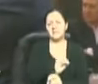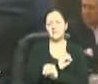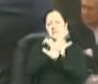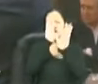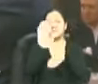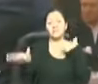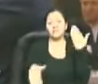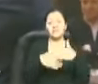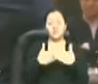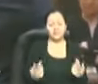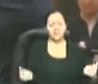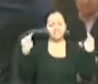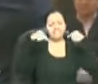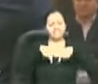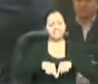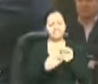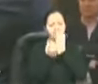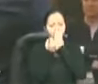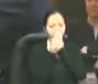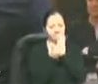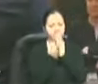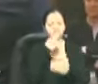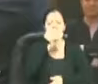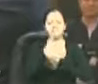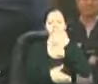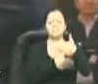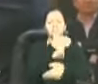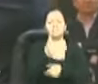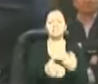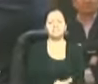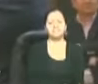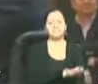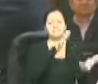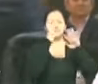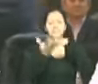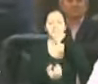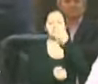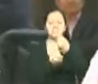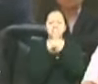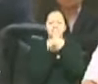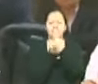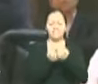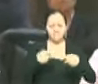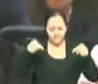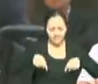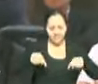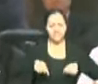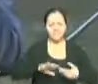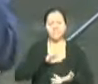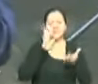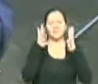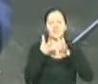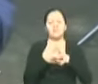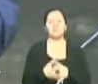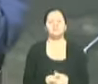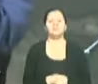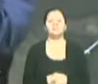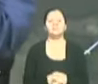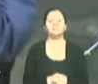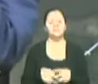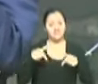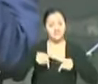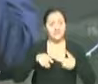estábamos presentes para continuar esta hermosa revolución.